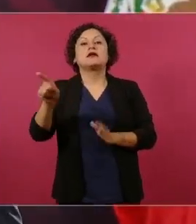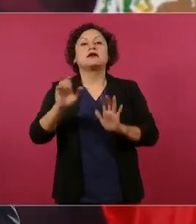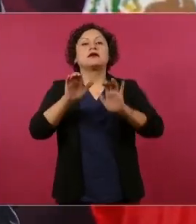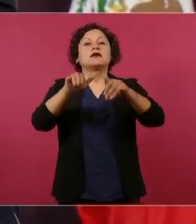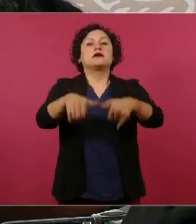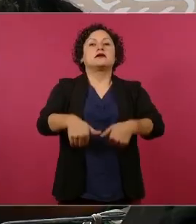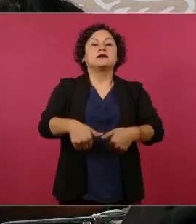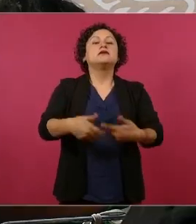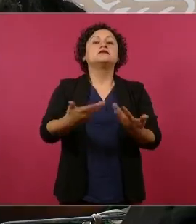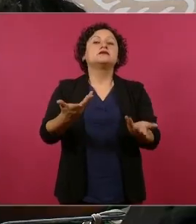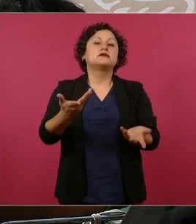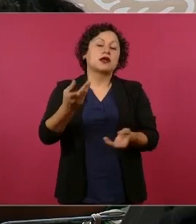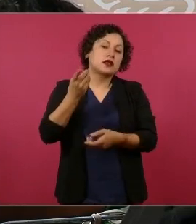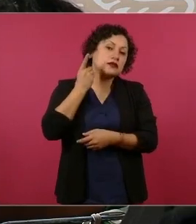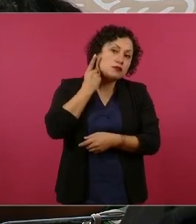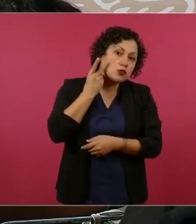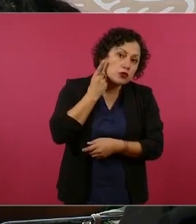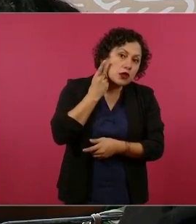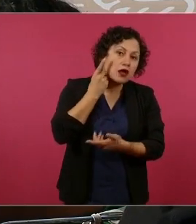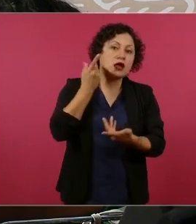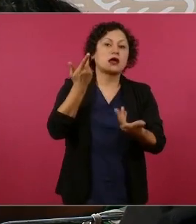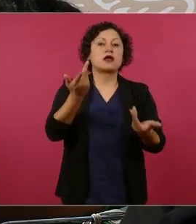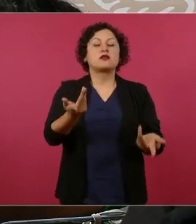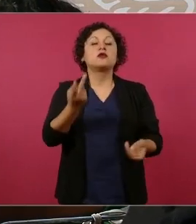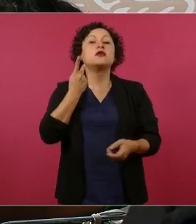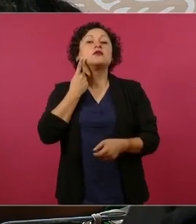procuradora en la Ciudad de México,